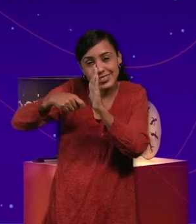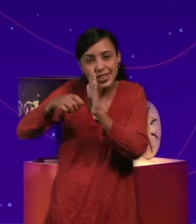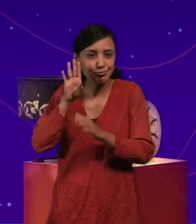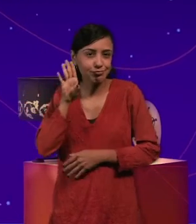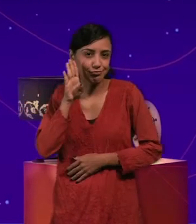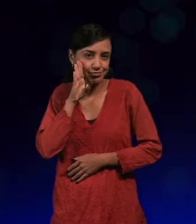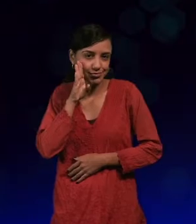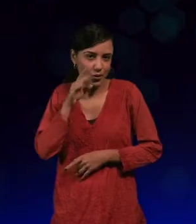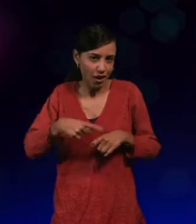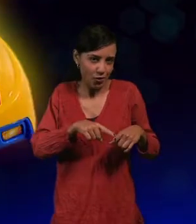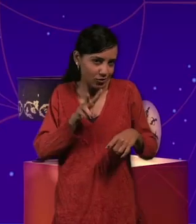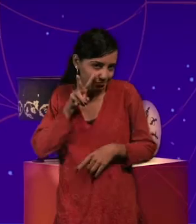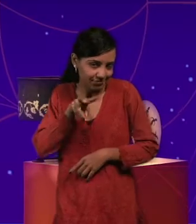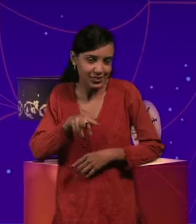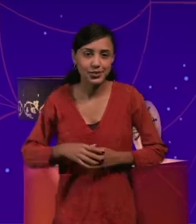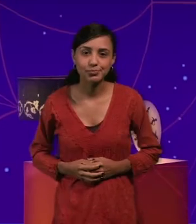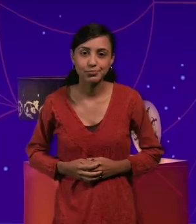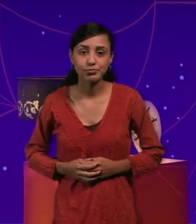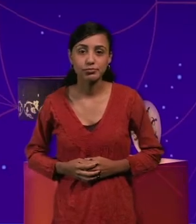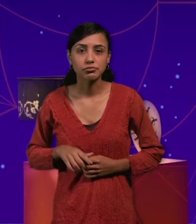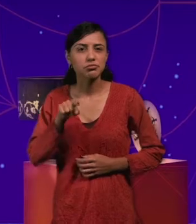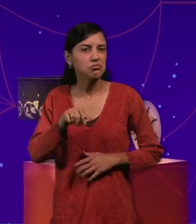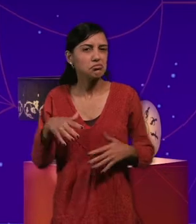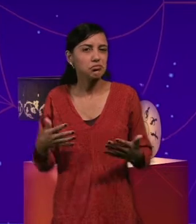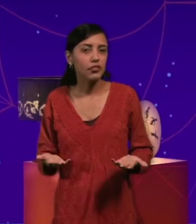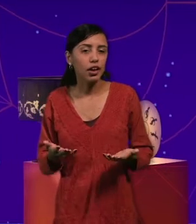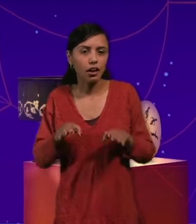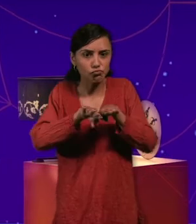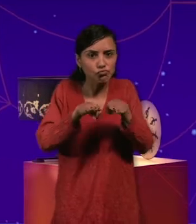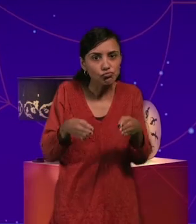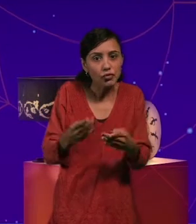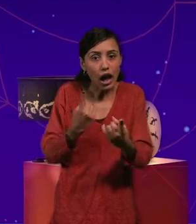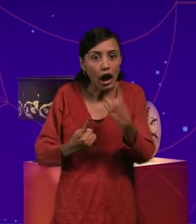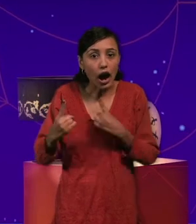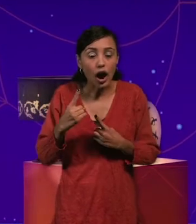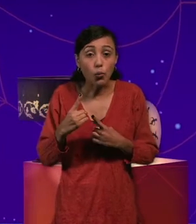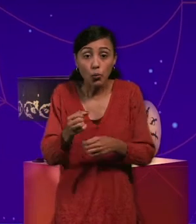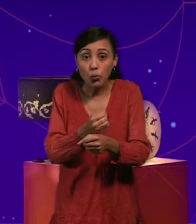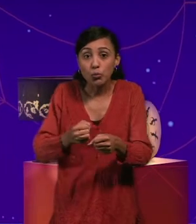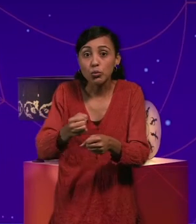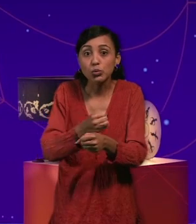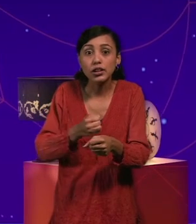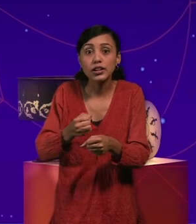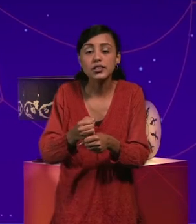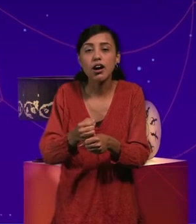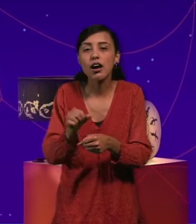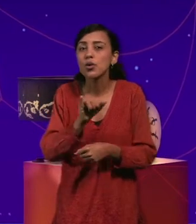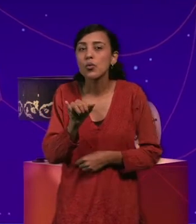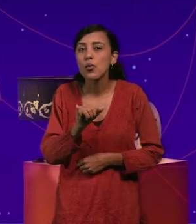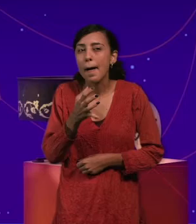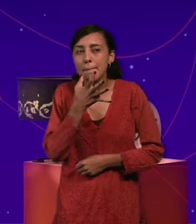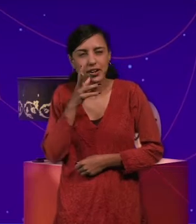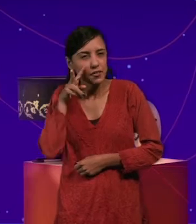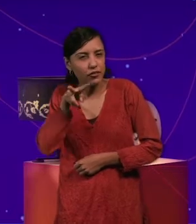los juguetes ópticos. Un juguete óptico es un aparato o dispositivo que cuando lo accionamos, vamos a tener